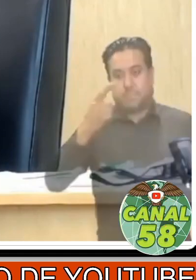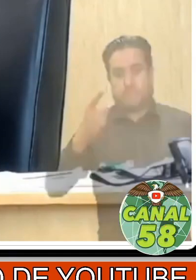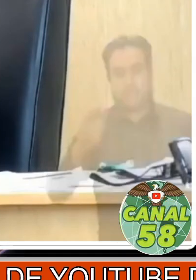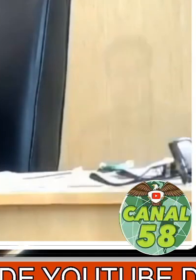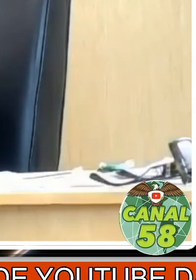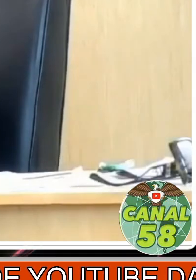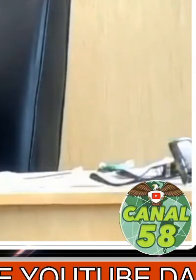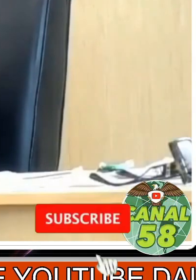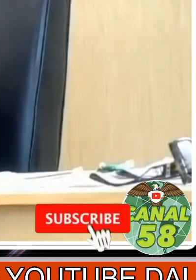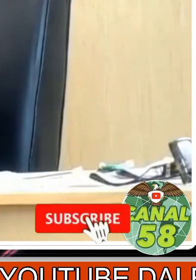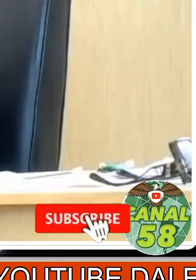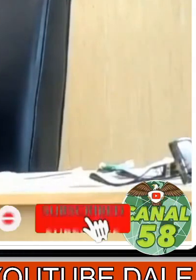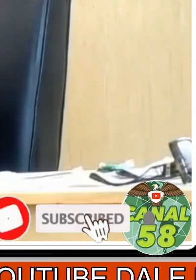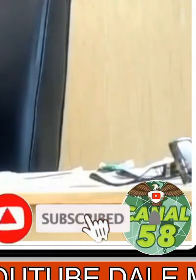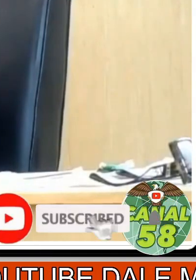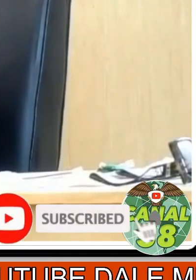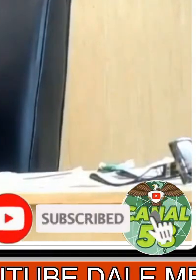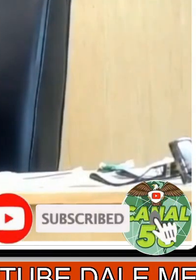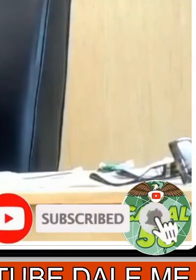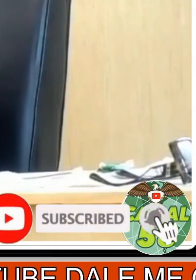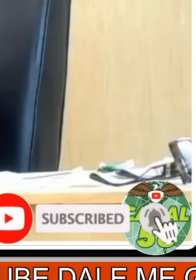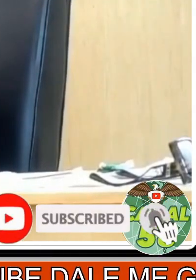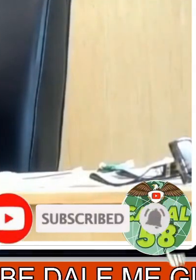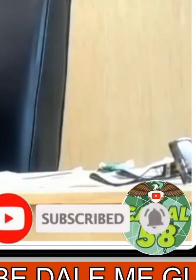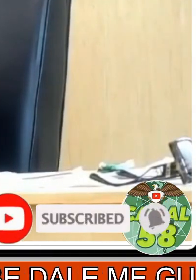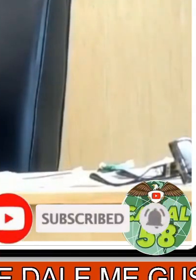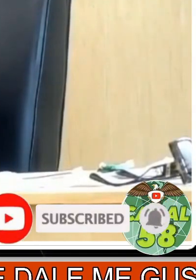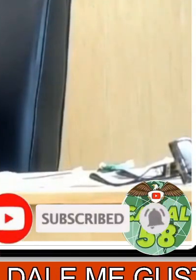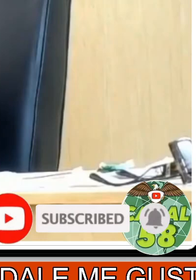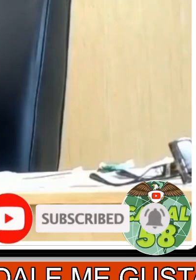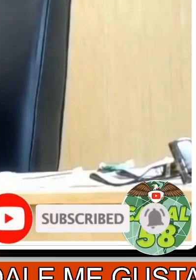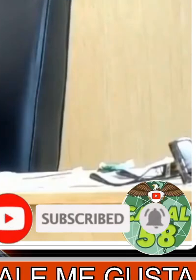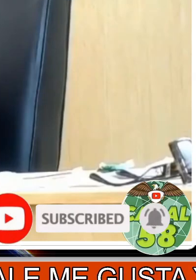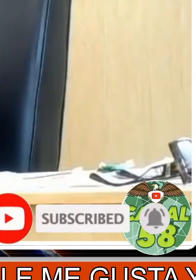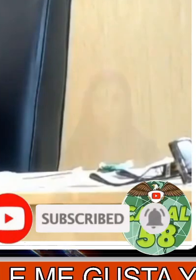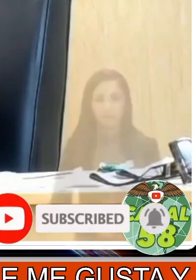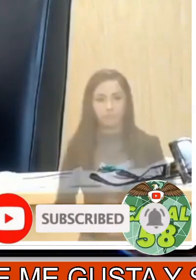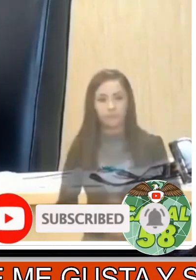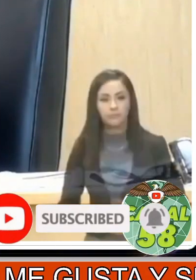la presencia militar en las calles tiene muchos años.